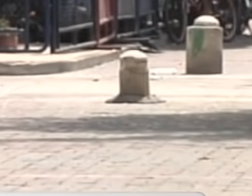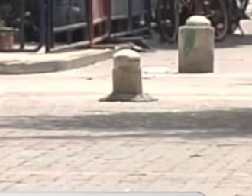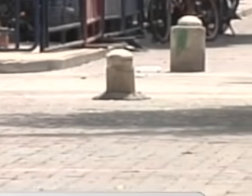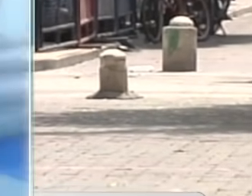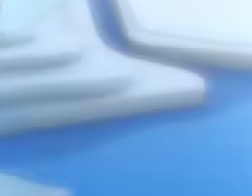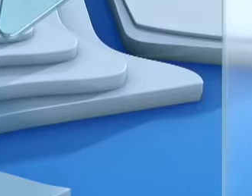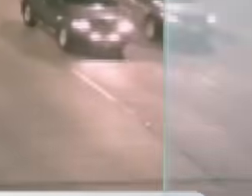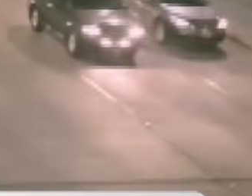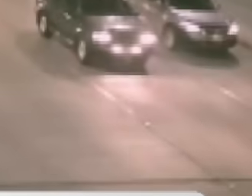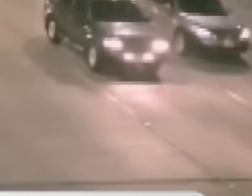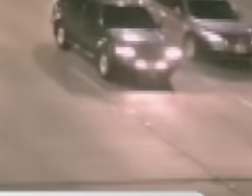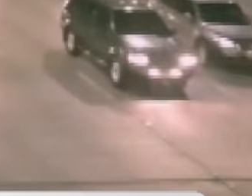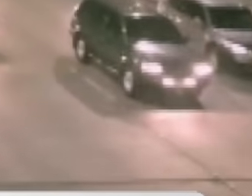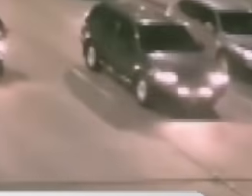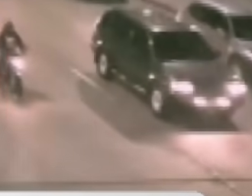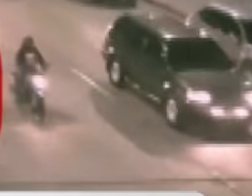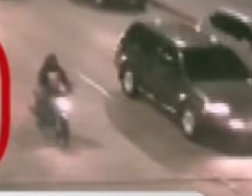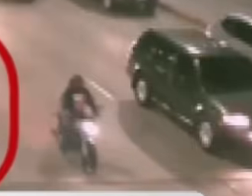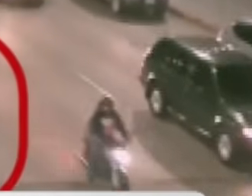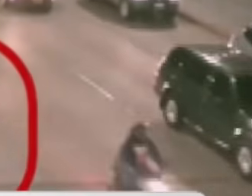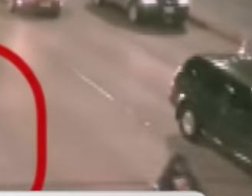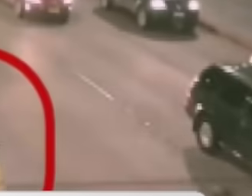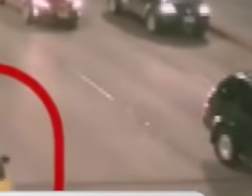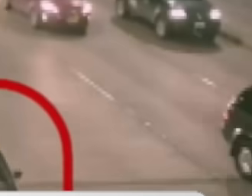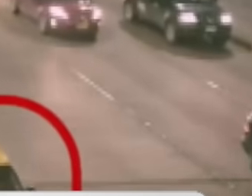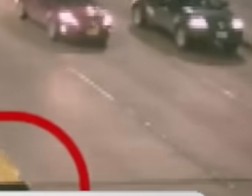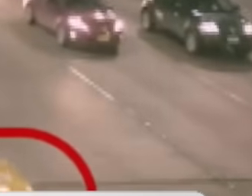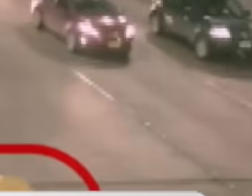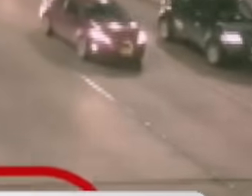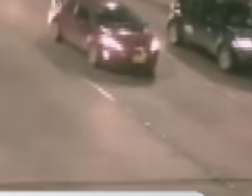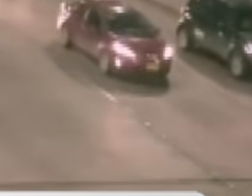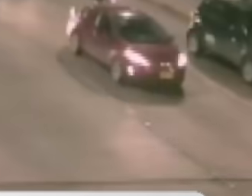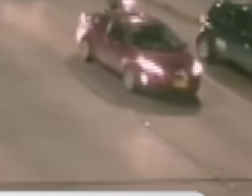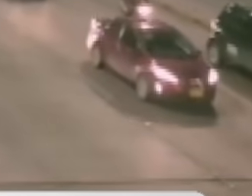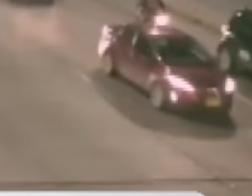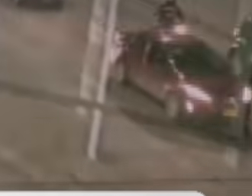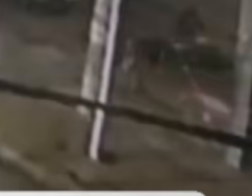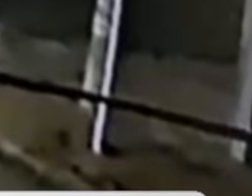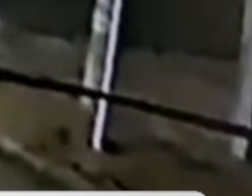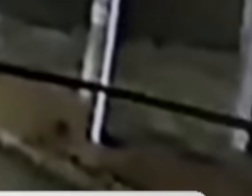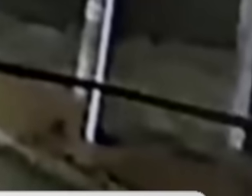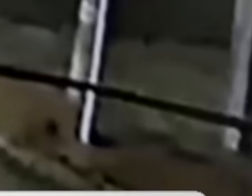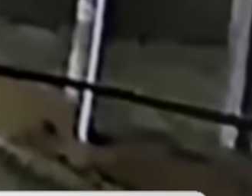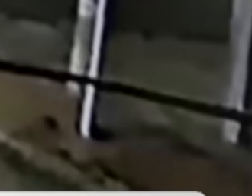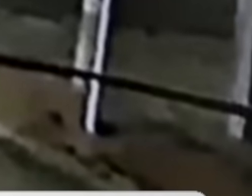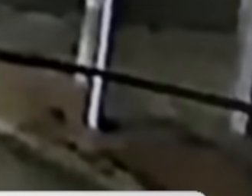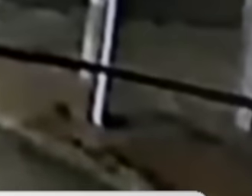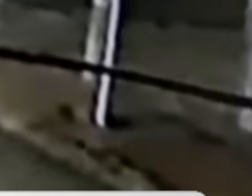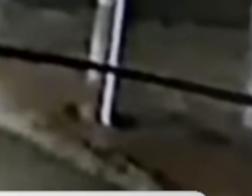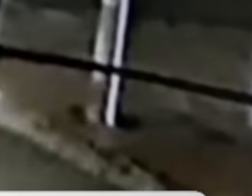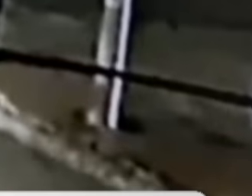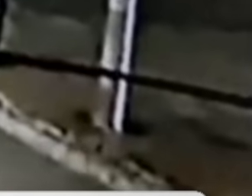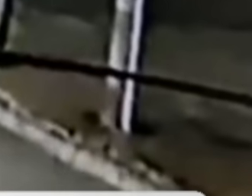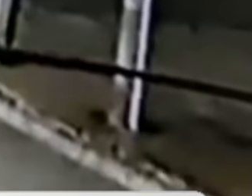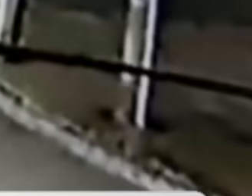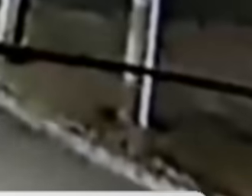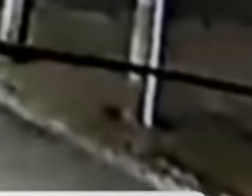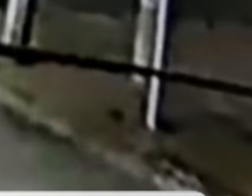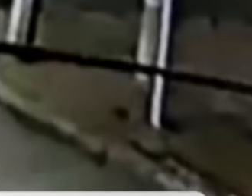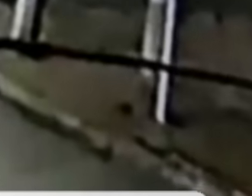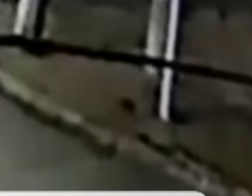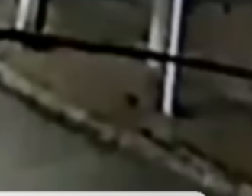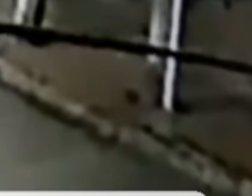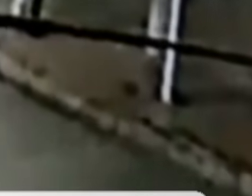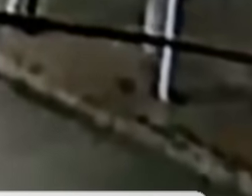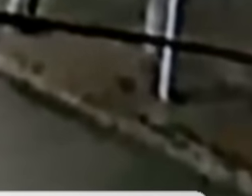carnaval. Cae banda delincuencial dedicada a hacer paseos millonarios a mujeres en Bogotá.